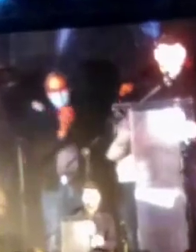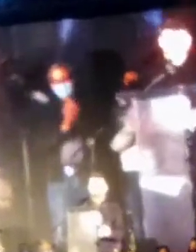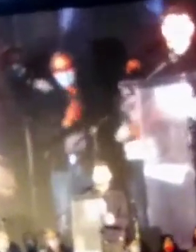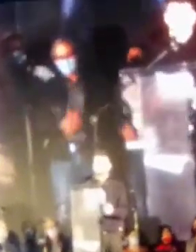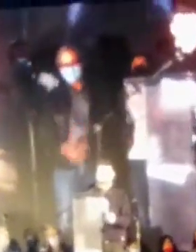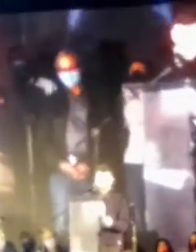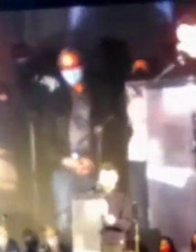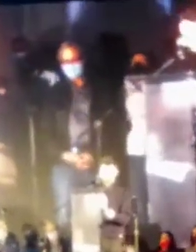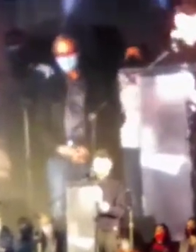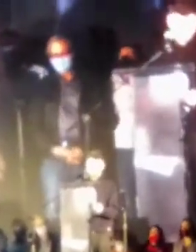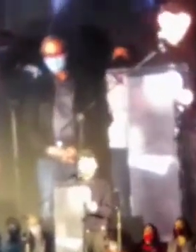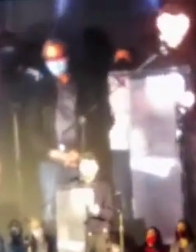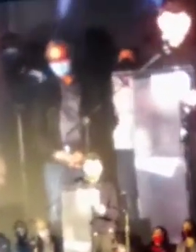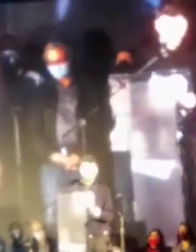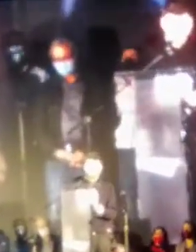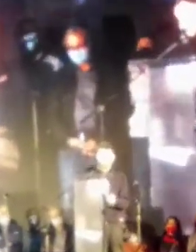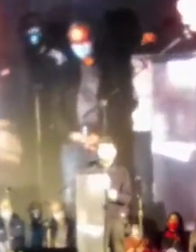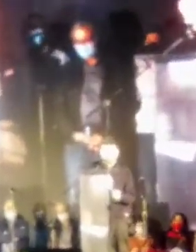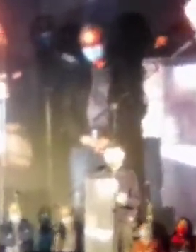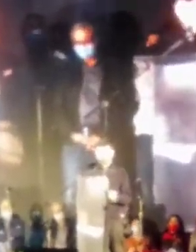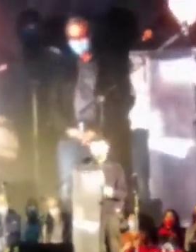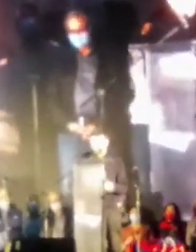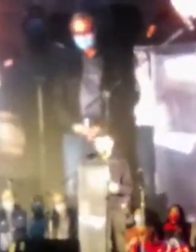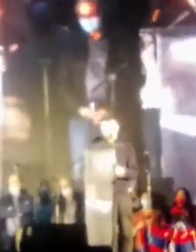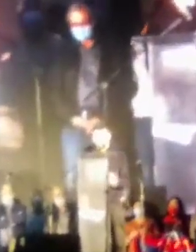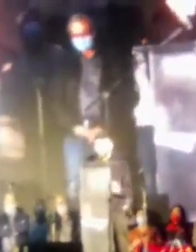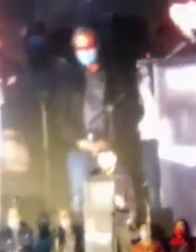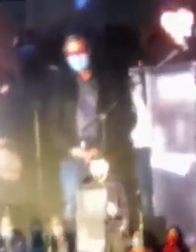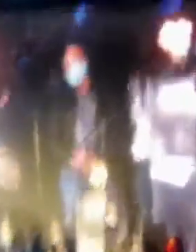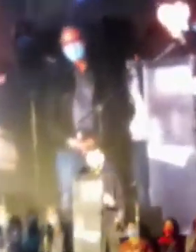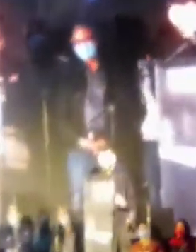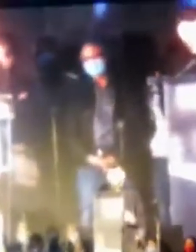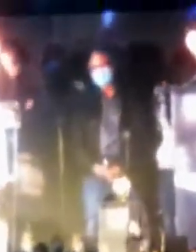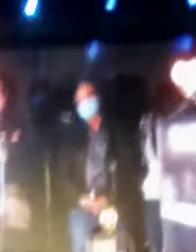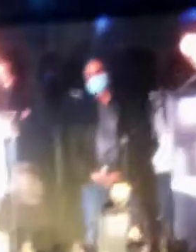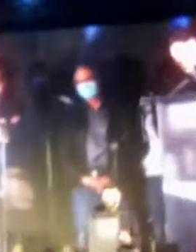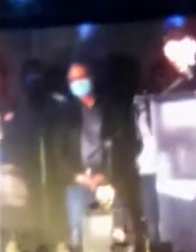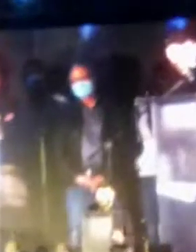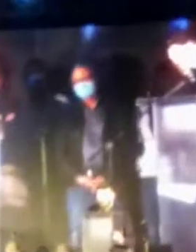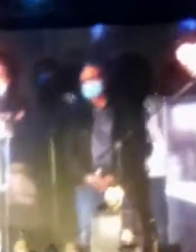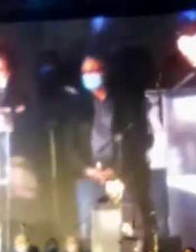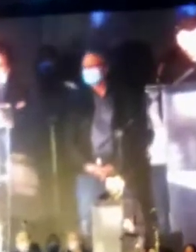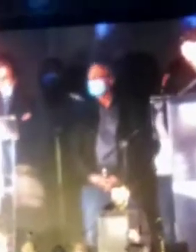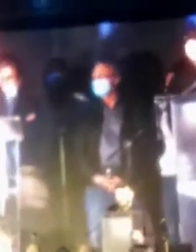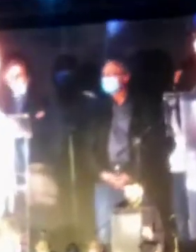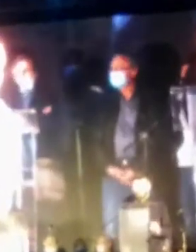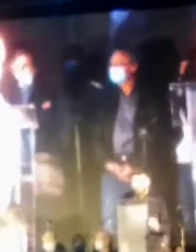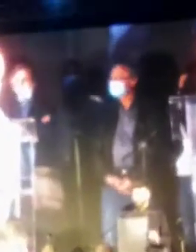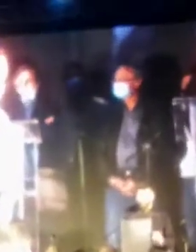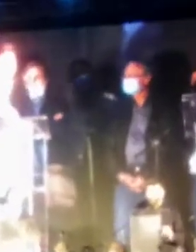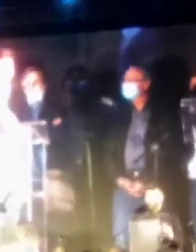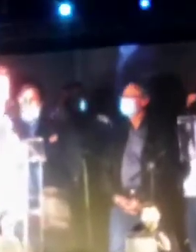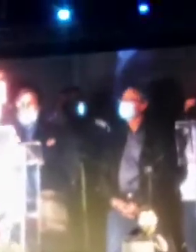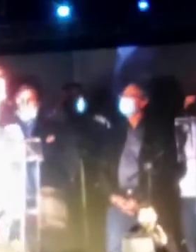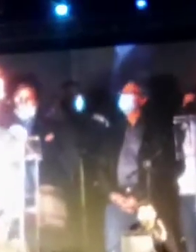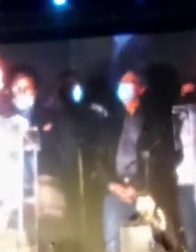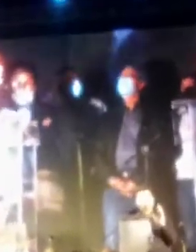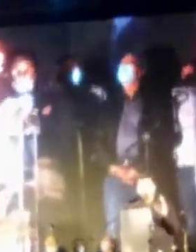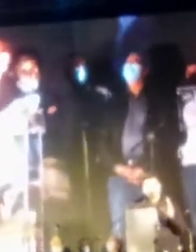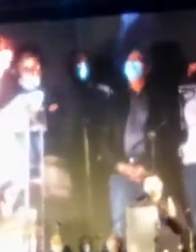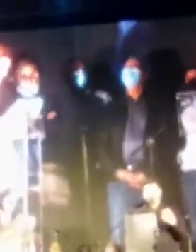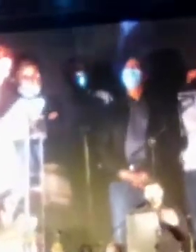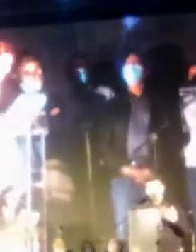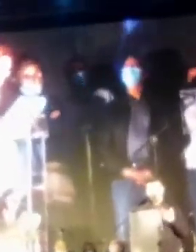Uruguay es el derecho al trabajo, es la solidaridad, es la organización de las y los de abajo. Por eso votamos sí. En